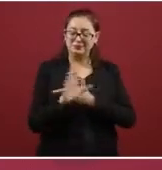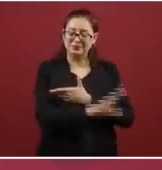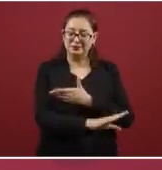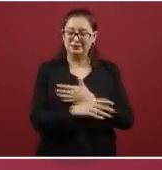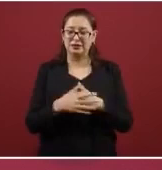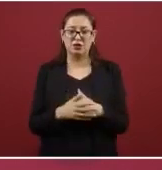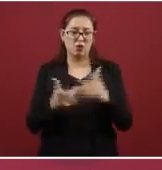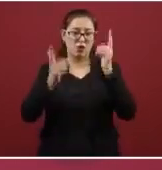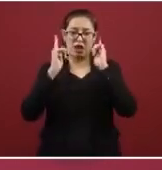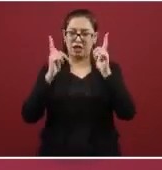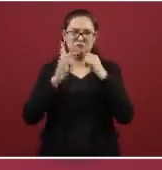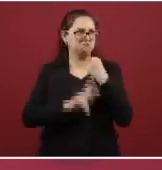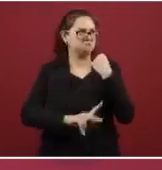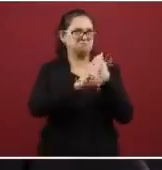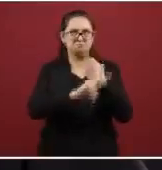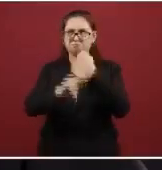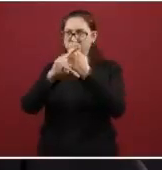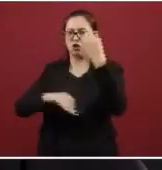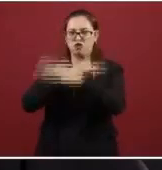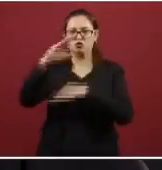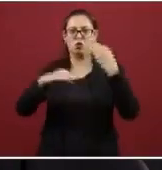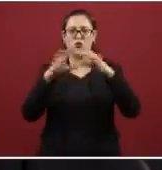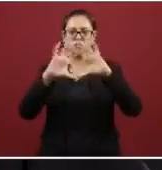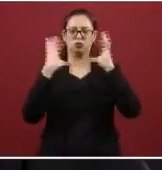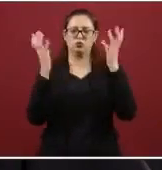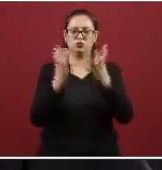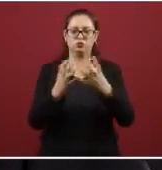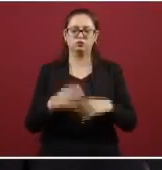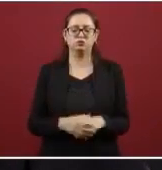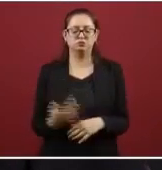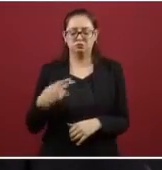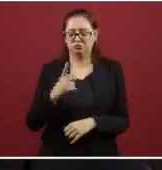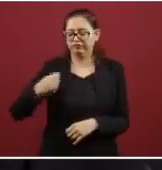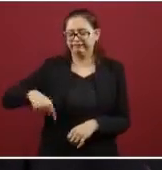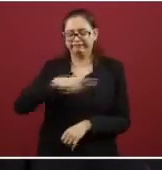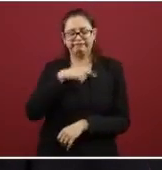en todos los países del mundo, pero no intervenimos